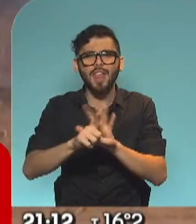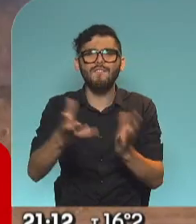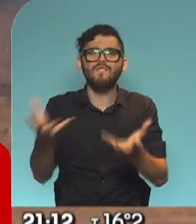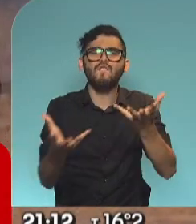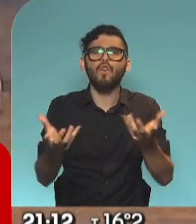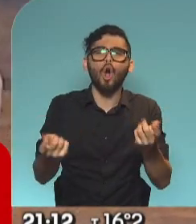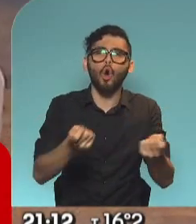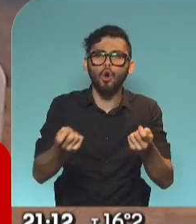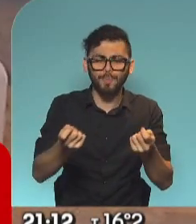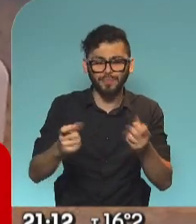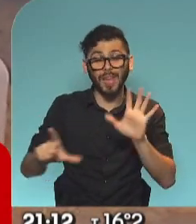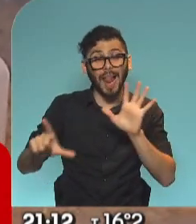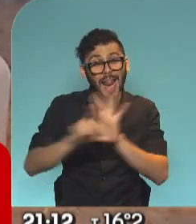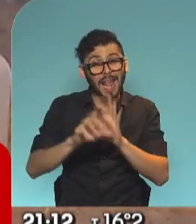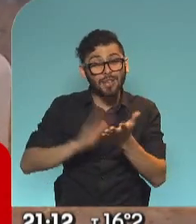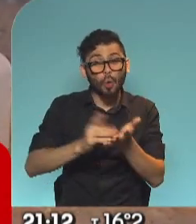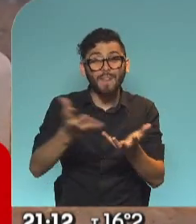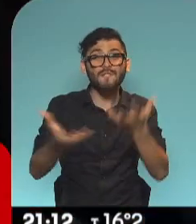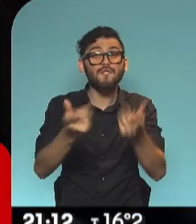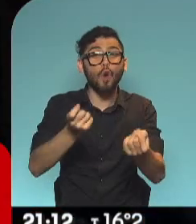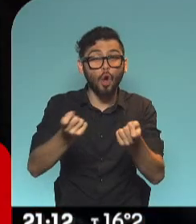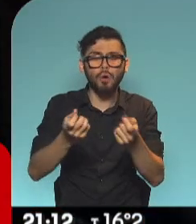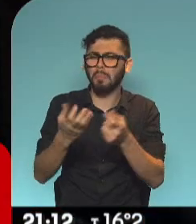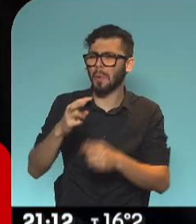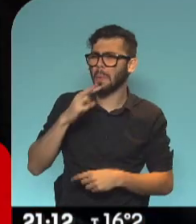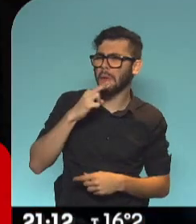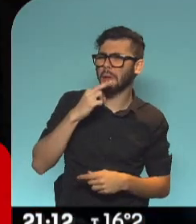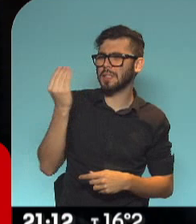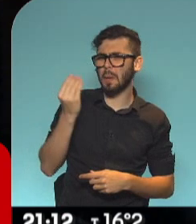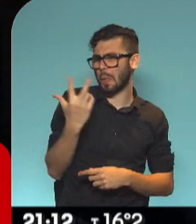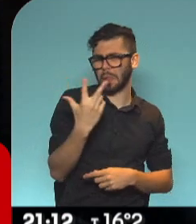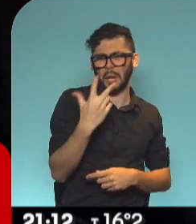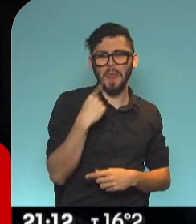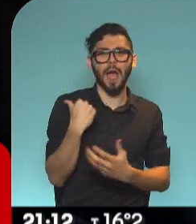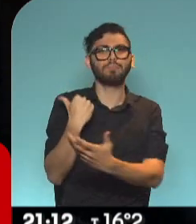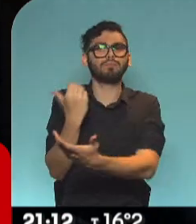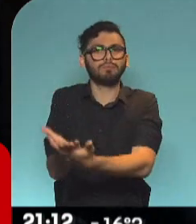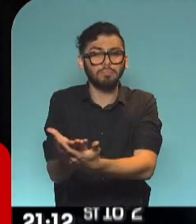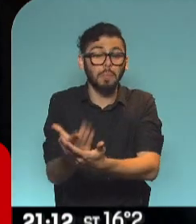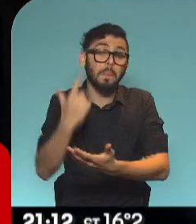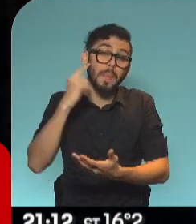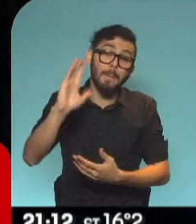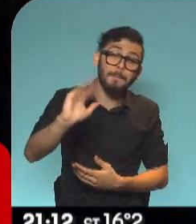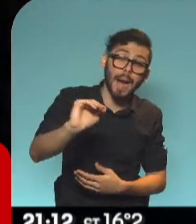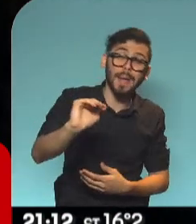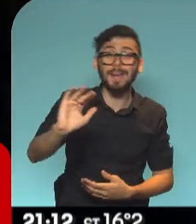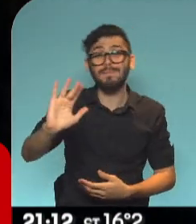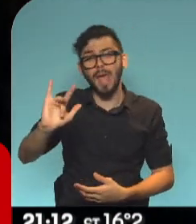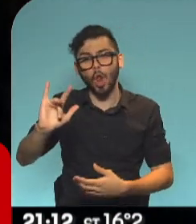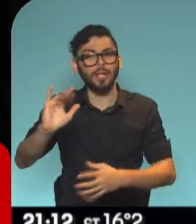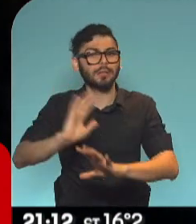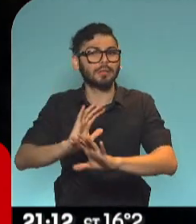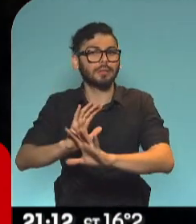fue presentada hace aproximadamente viernes, sábado, 2-3 días y se calcula que para el martes, el miércoles, ya debería tener